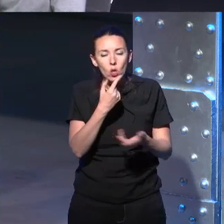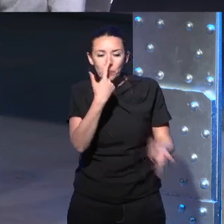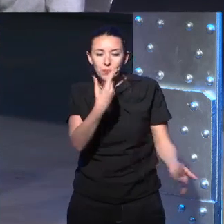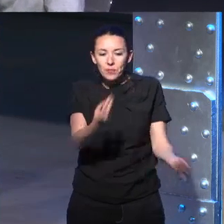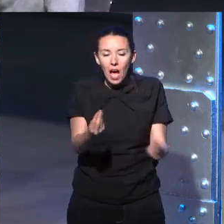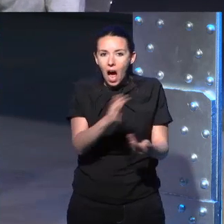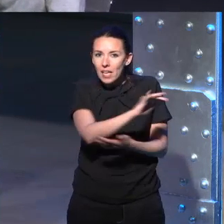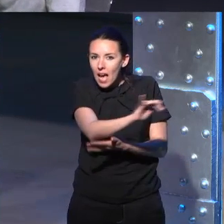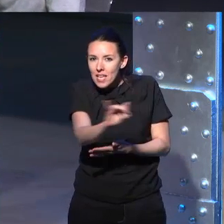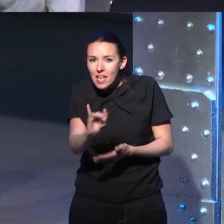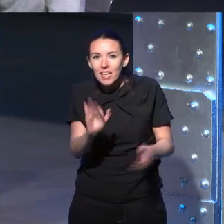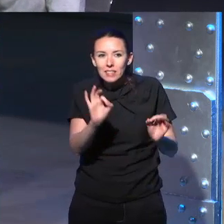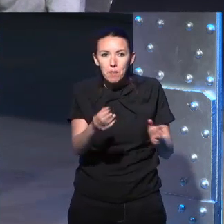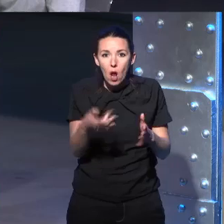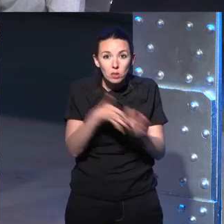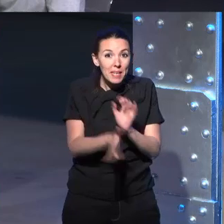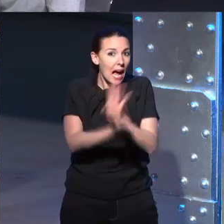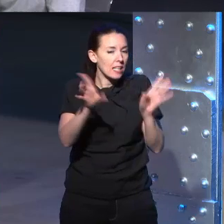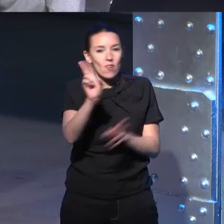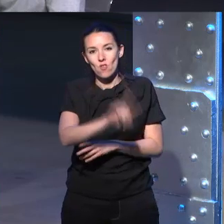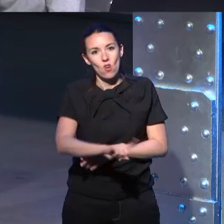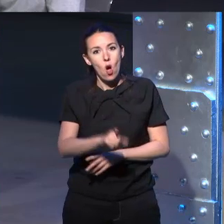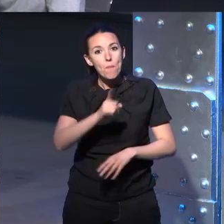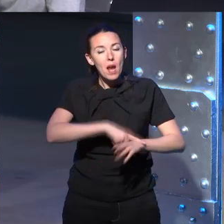Todo está ahí alrededor, pero lo que sí fija el